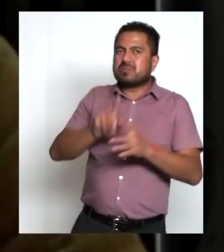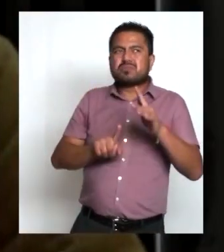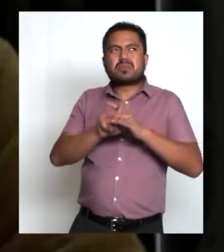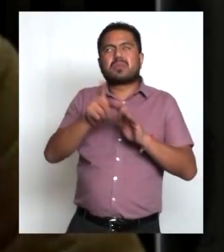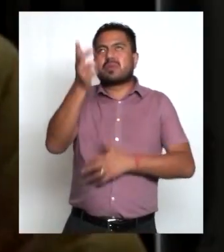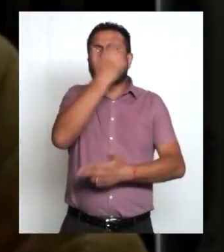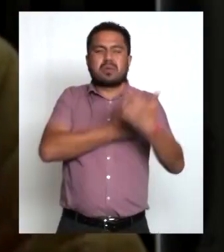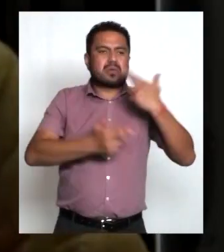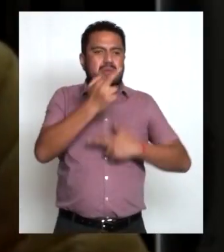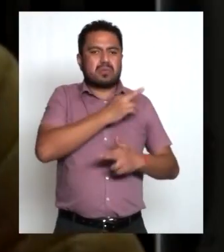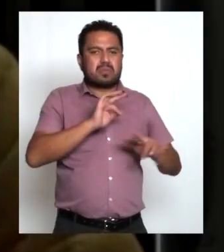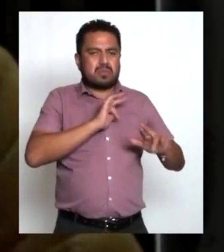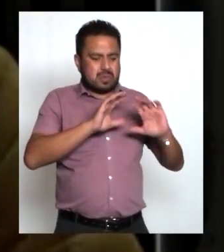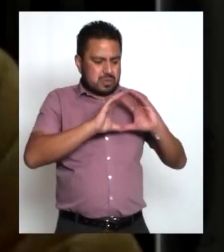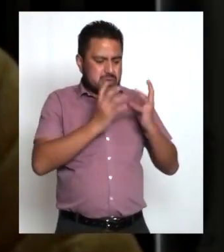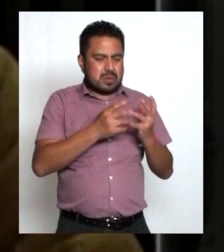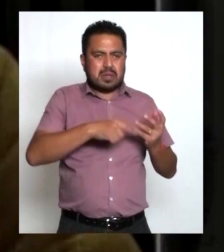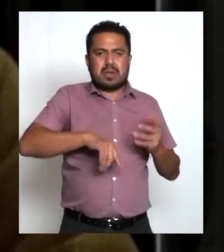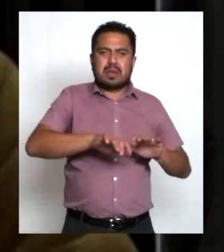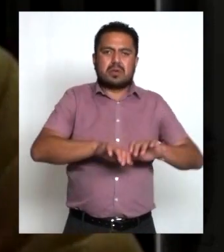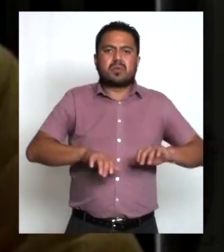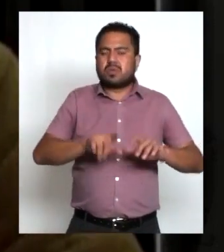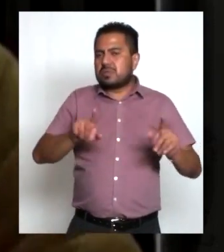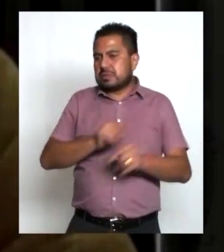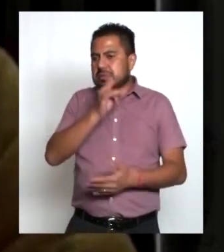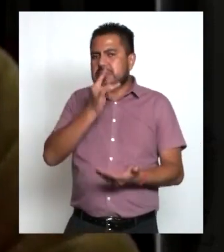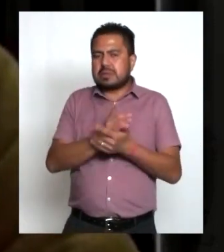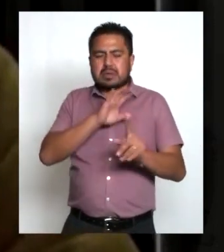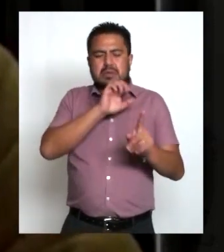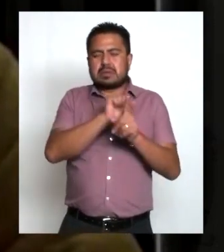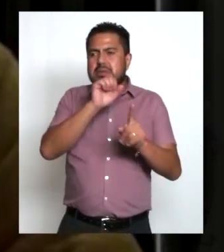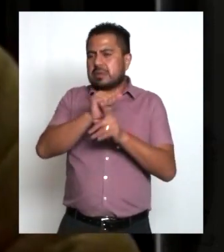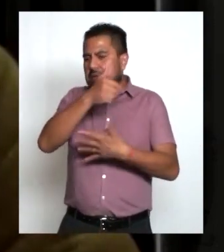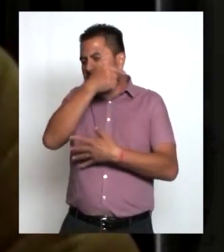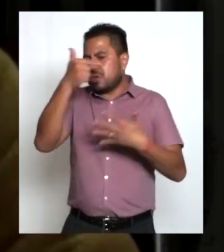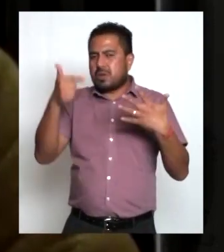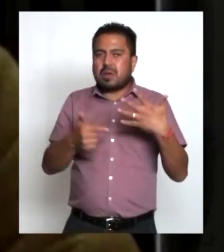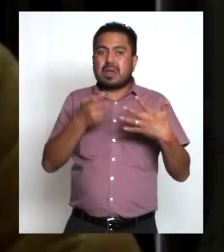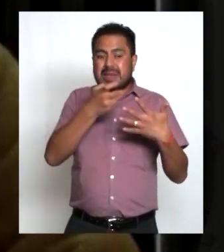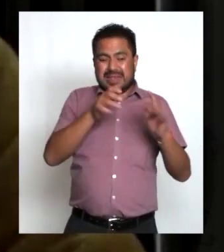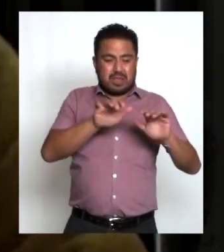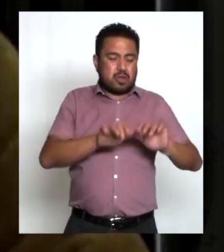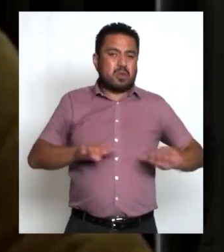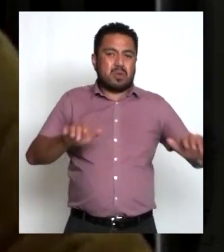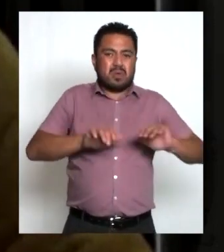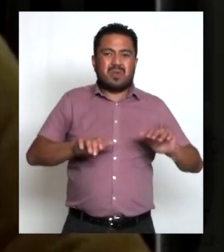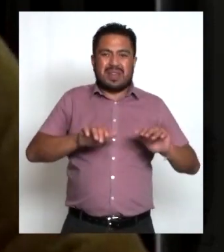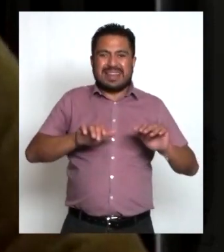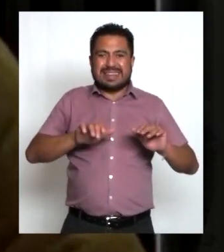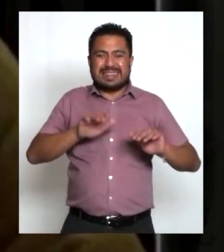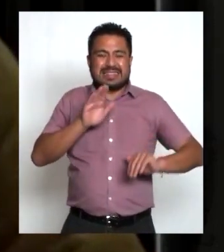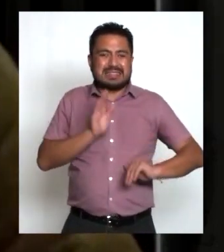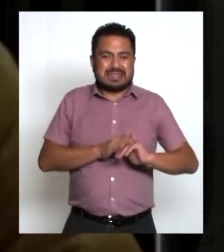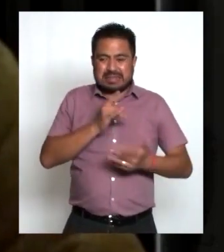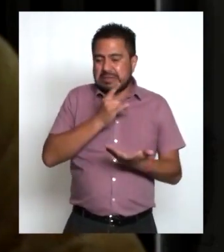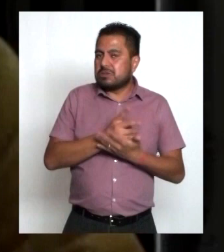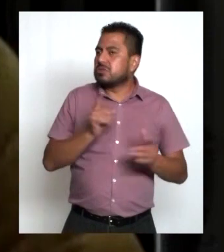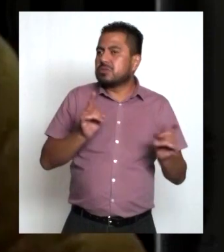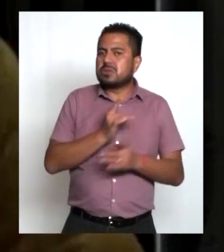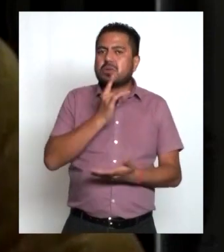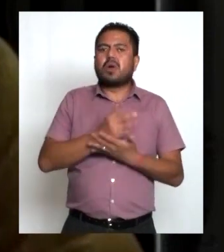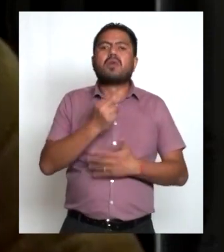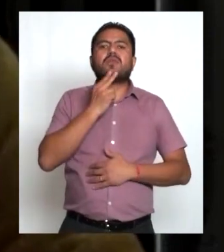despegaran de la Luna y pudieran retornar a la Tierra. La computadora solamente hacía cálculos geográficos y esa computadora del módulo lunar